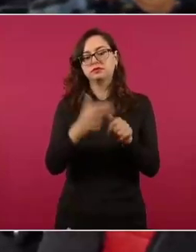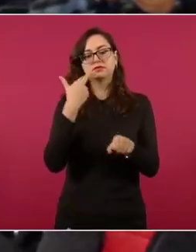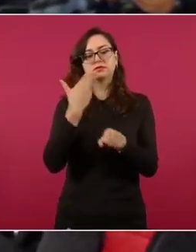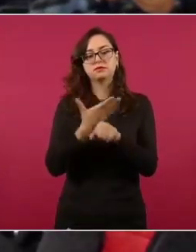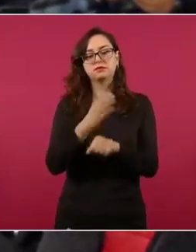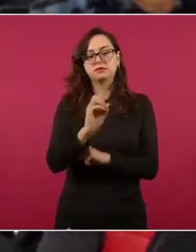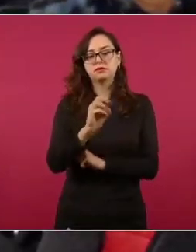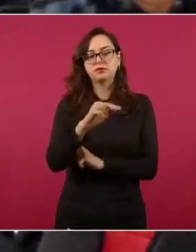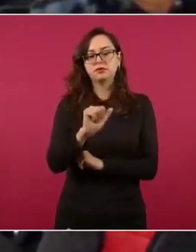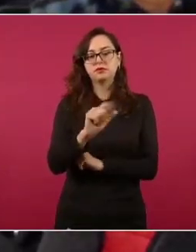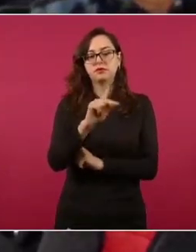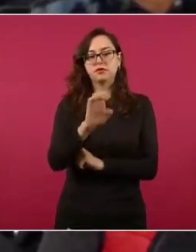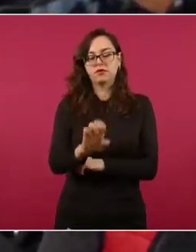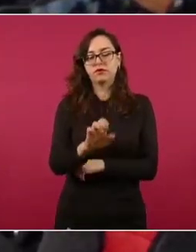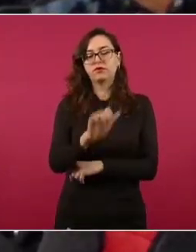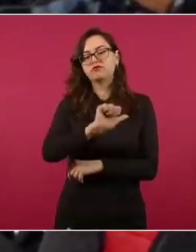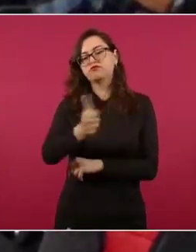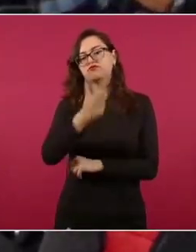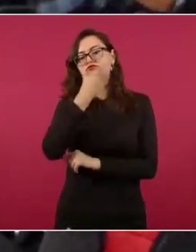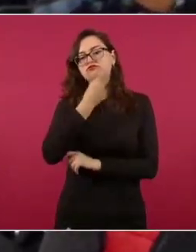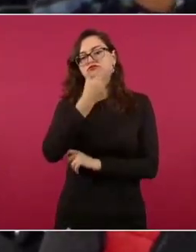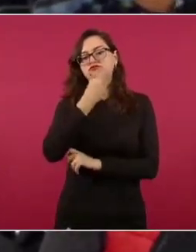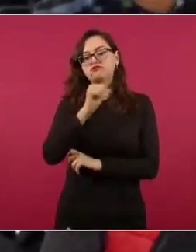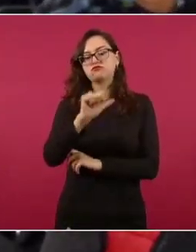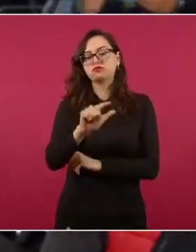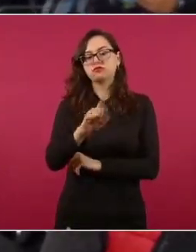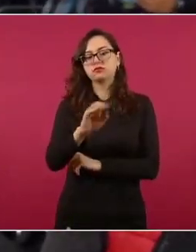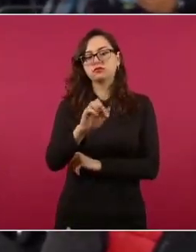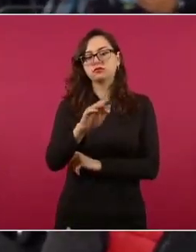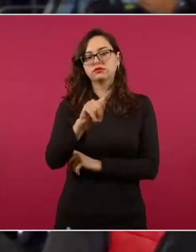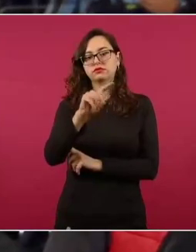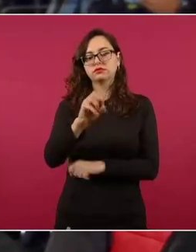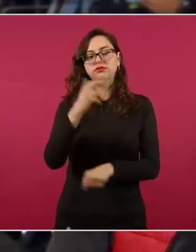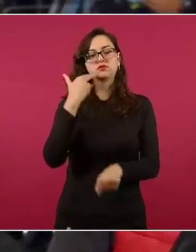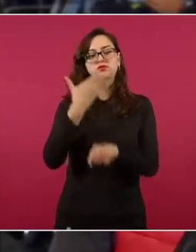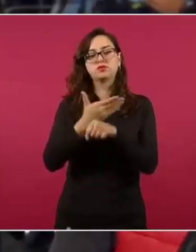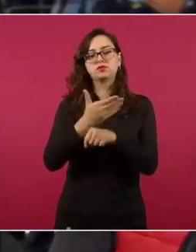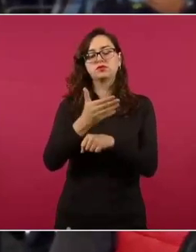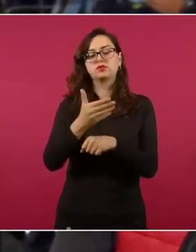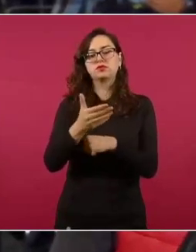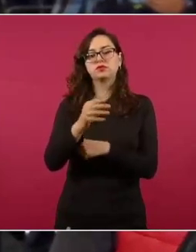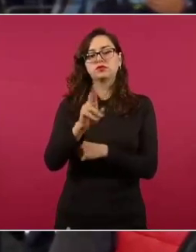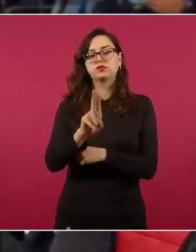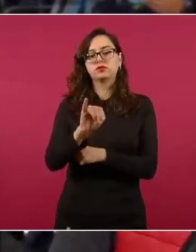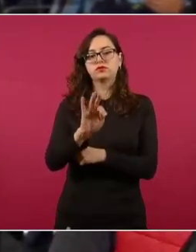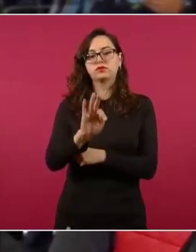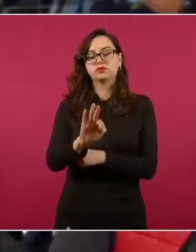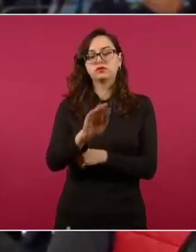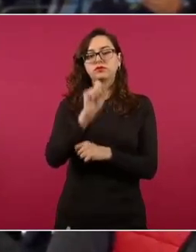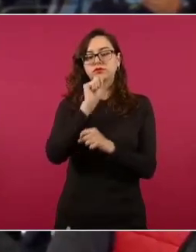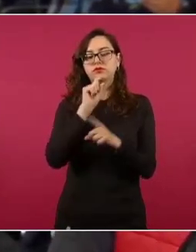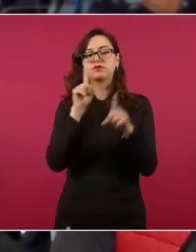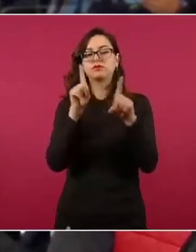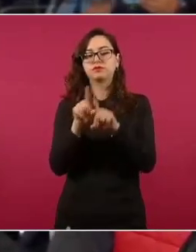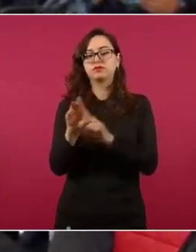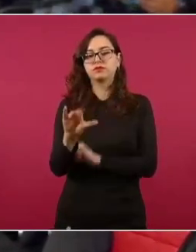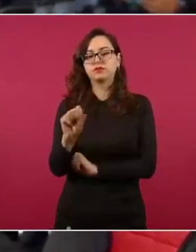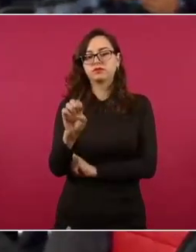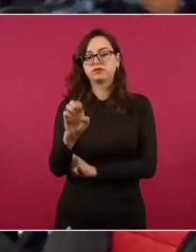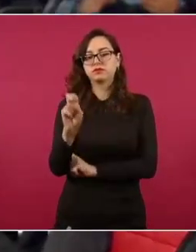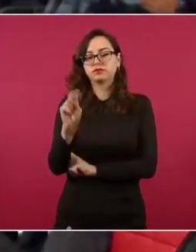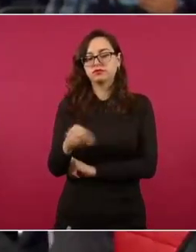Alberto Vaz, exdirector de la Unidad de Inteligencia Financiera y también quien estaba al frente del CISEN en algún periodo,